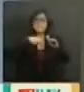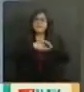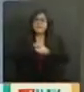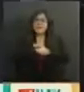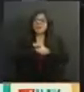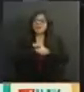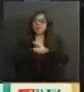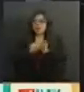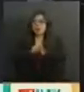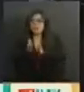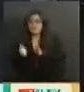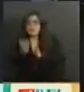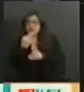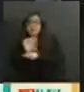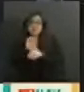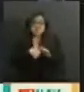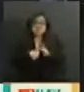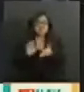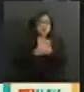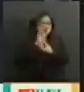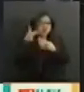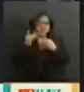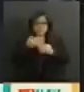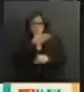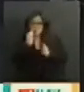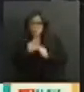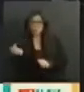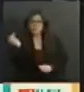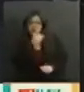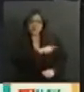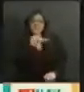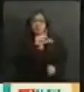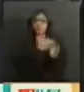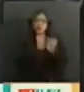puerta, con estacionamientos, con todas las opciones para venir de lunes a